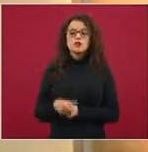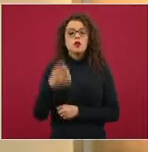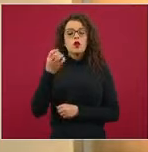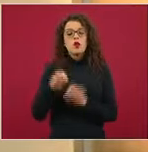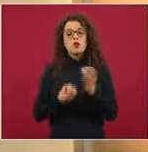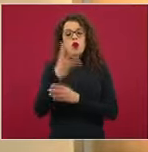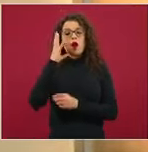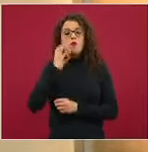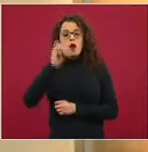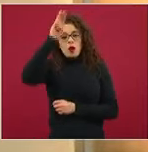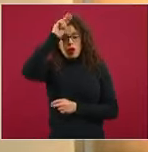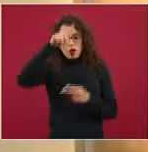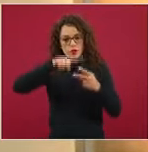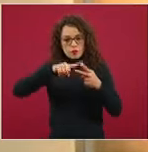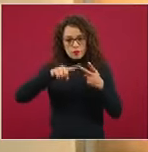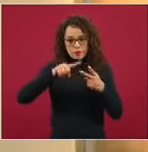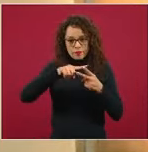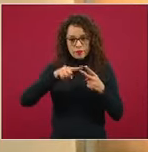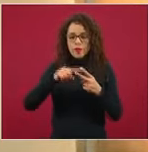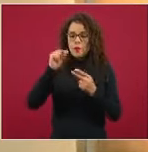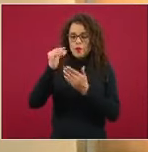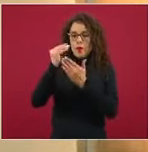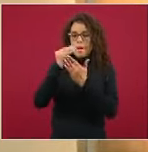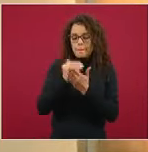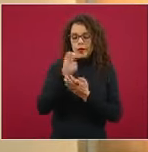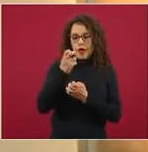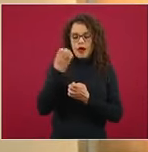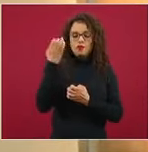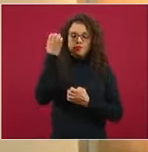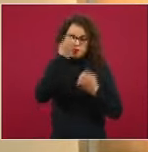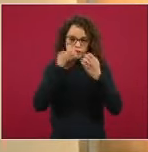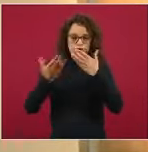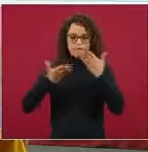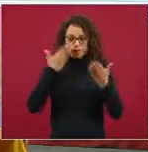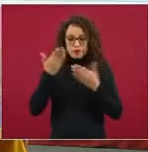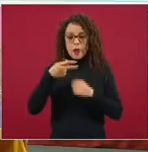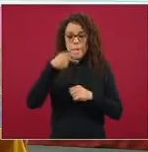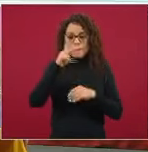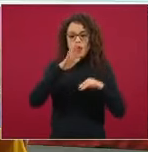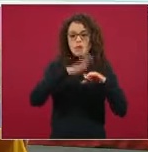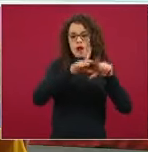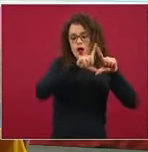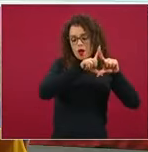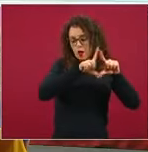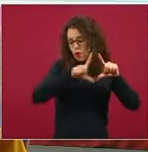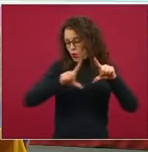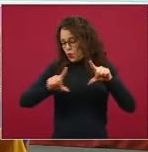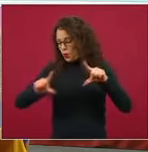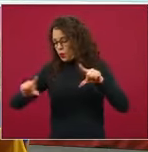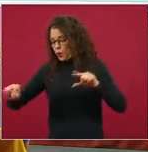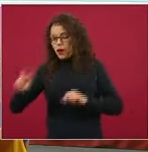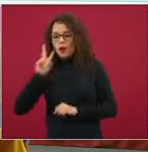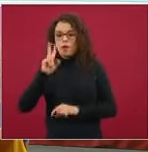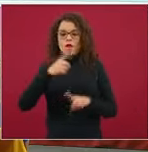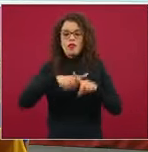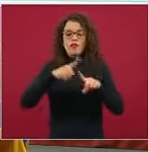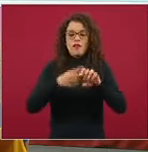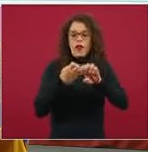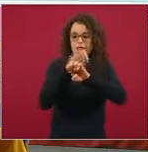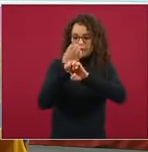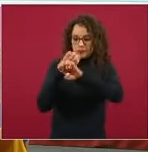menor intensidad en este tipo de estudio, la cual va bajando en la medida que vamos caminando en las diferentes